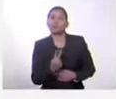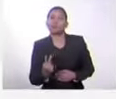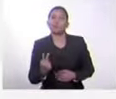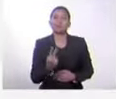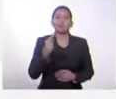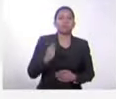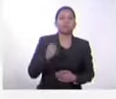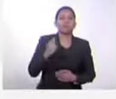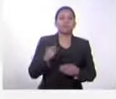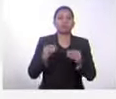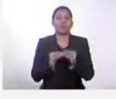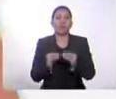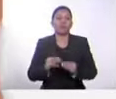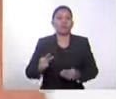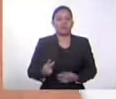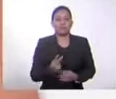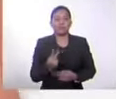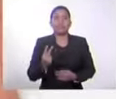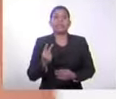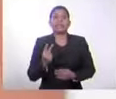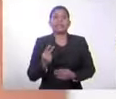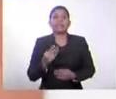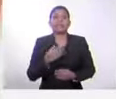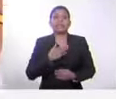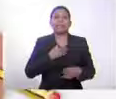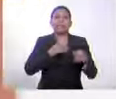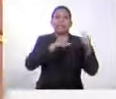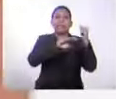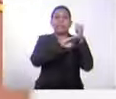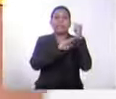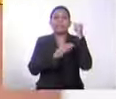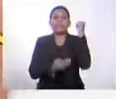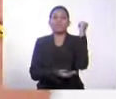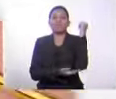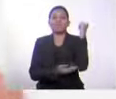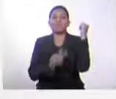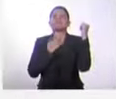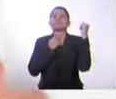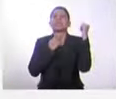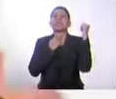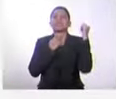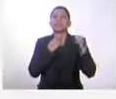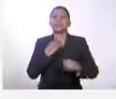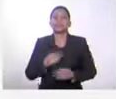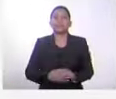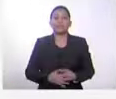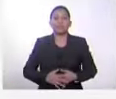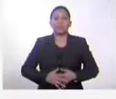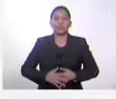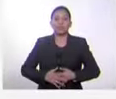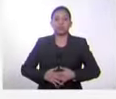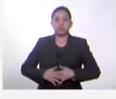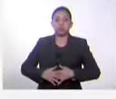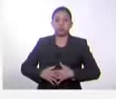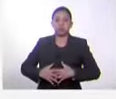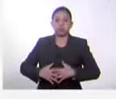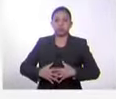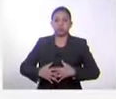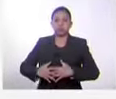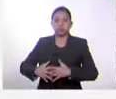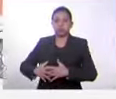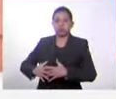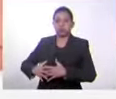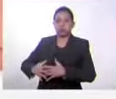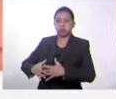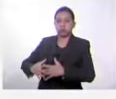novios, Carmen quedó embarazada. El tiempo transcurría y el embarazo avanzaba. Sin embargo, por